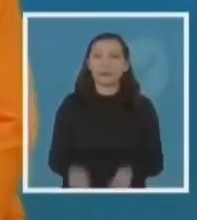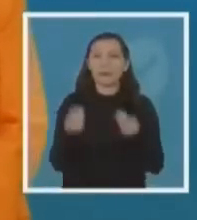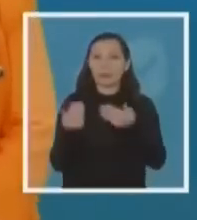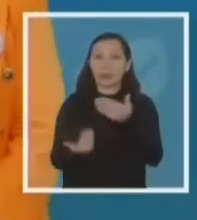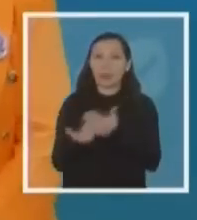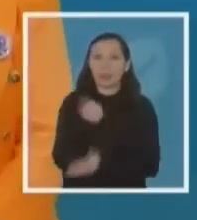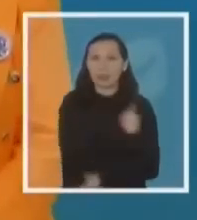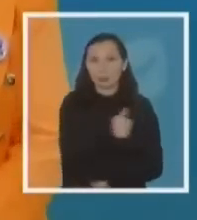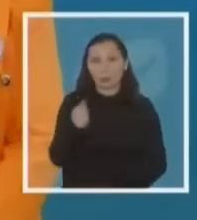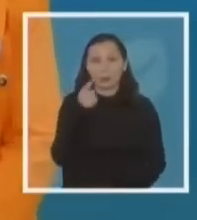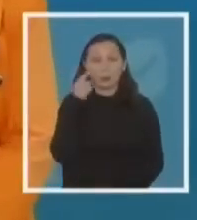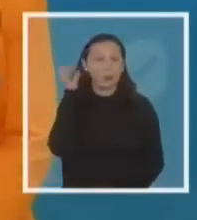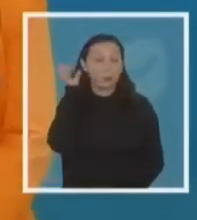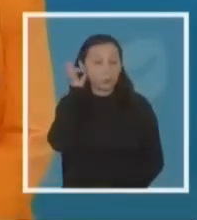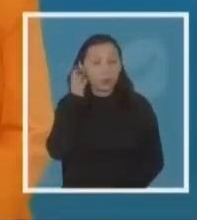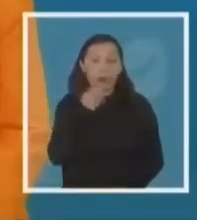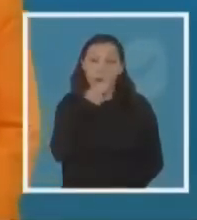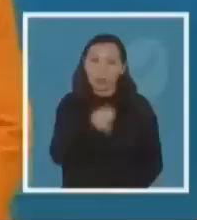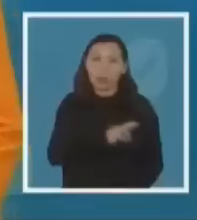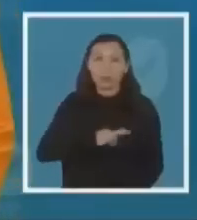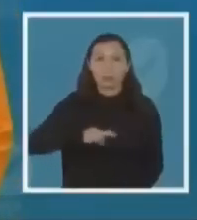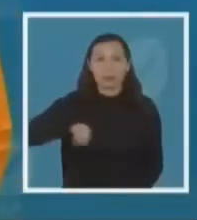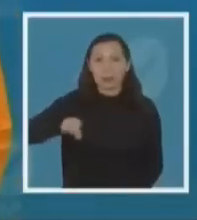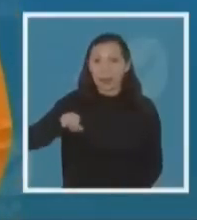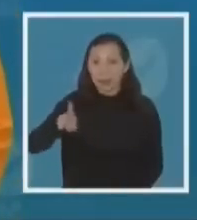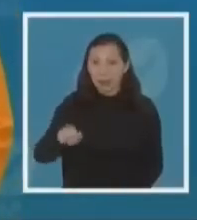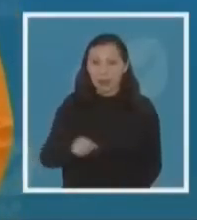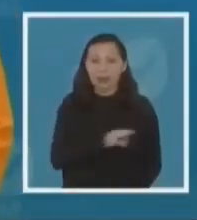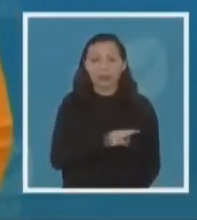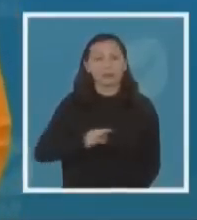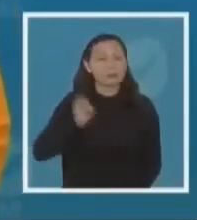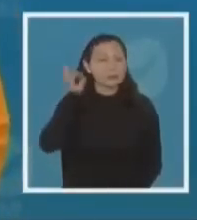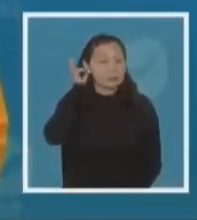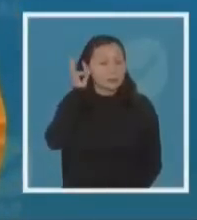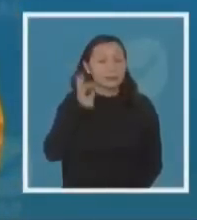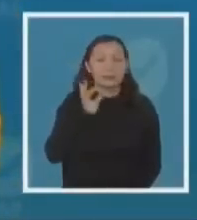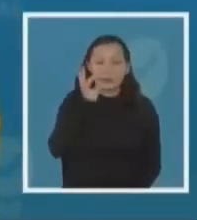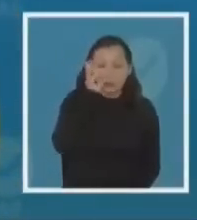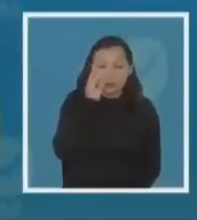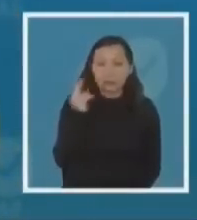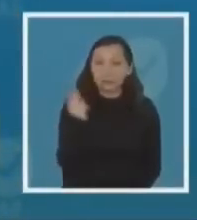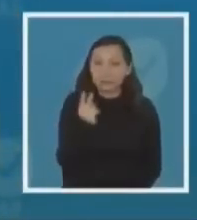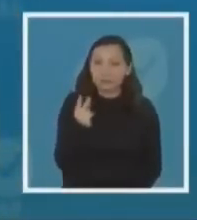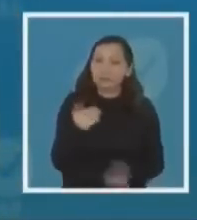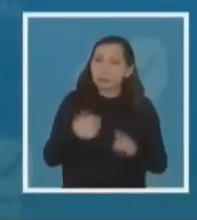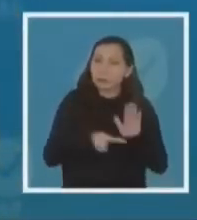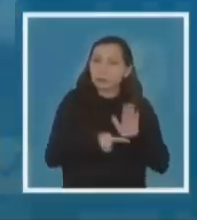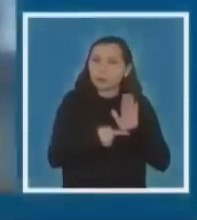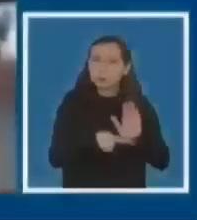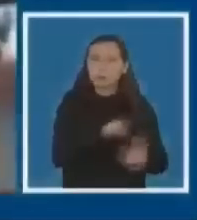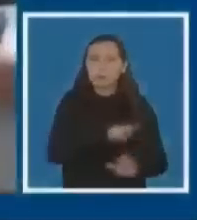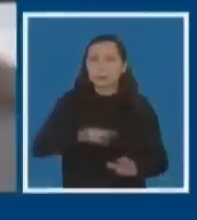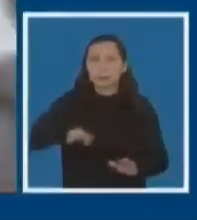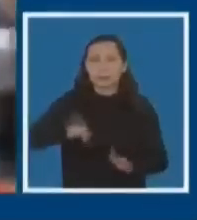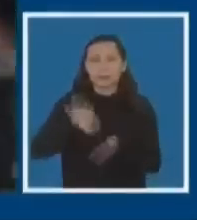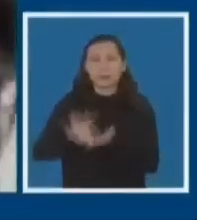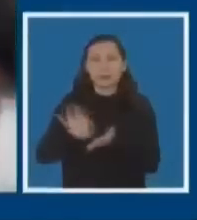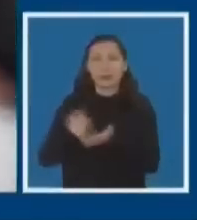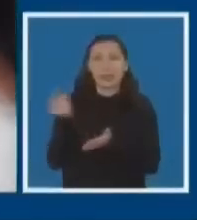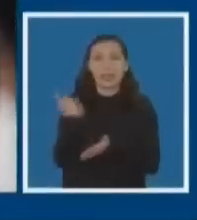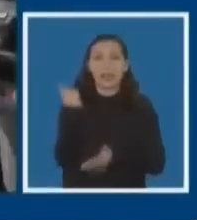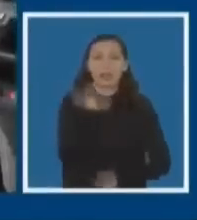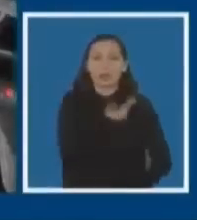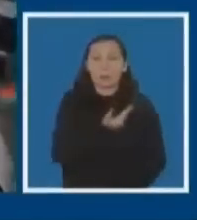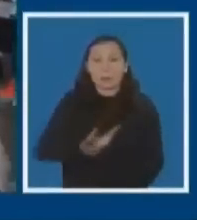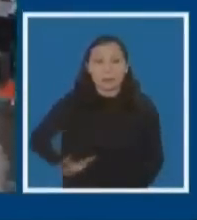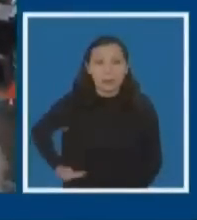Buenos días a todos y a todos. Como han dicho la ministra Jara y la ministra Vallejo, este es un proyecto muy importante y destacar como Ministerio de Secretaría General de la